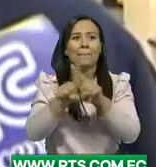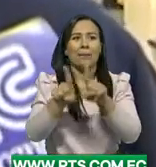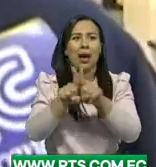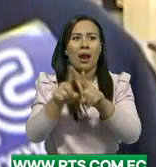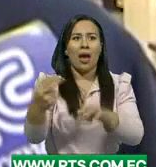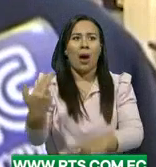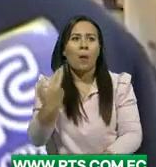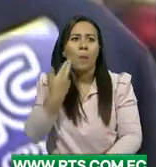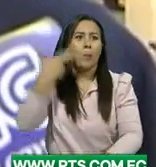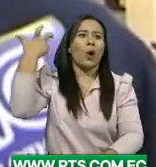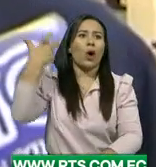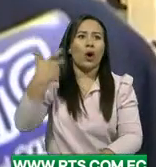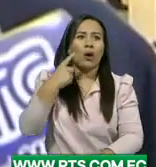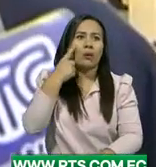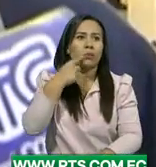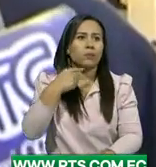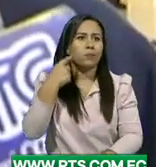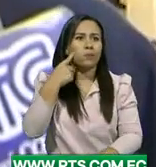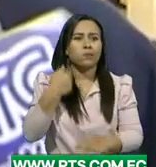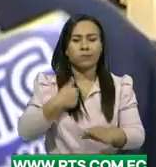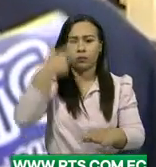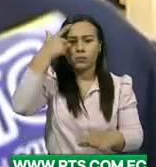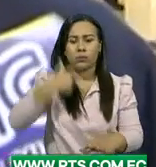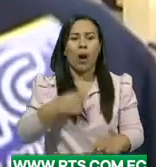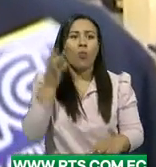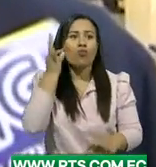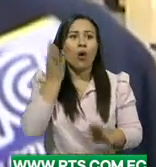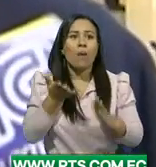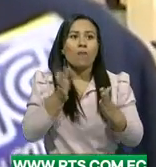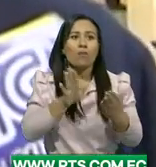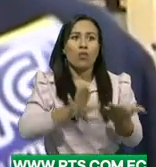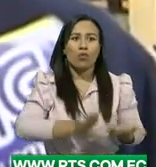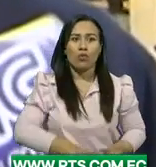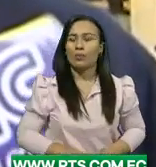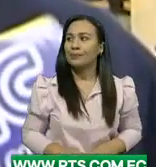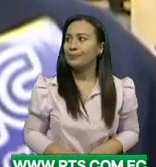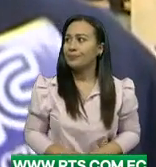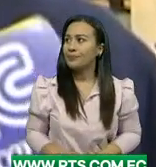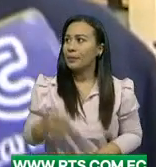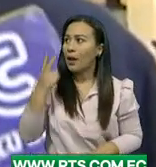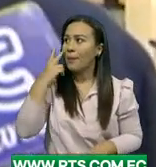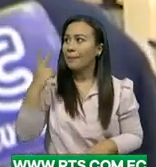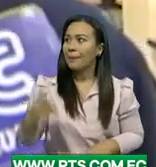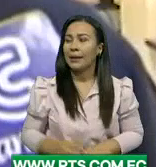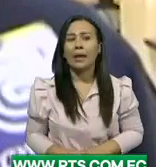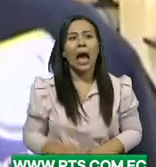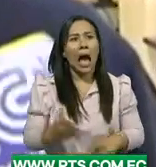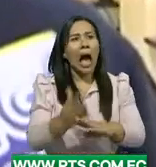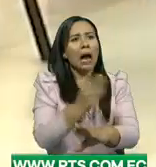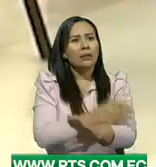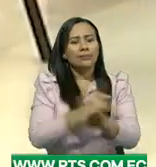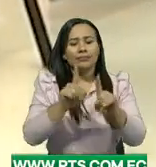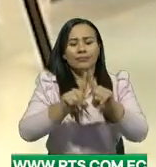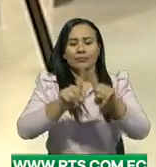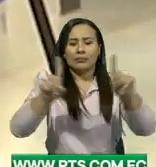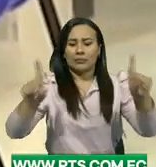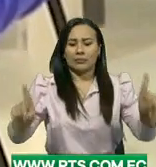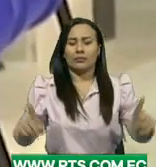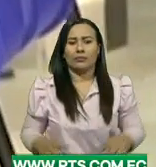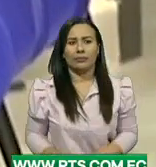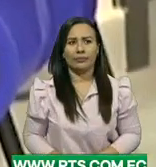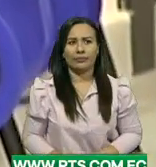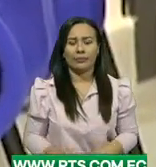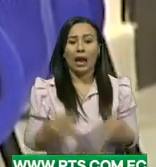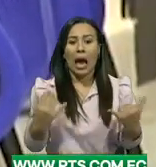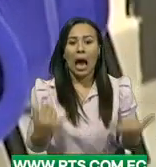parecer, por celos, qué sé yo, porque querer regresar, ya que supuestamente estaba separada de esta ciudadana,